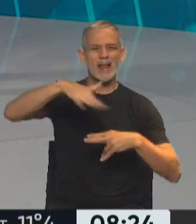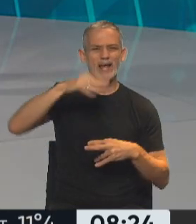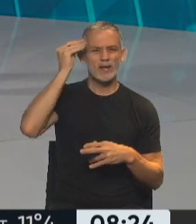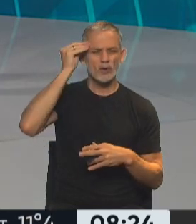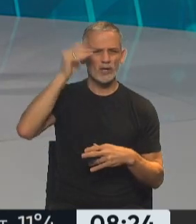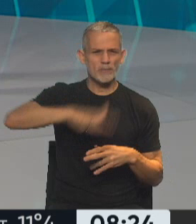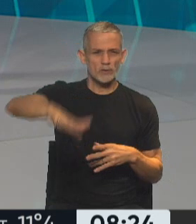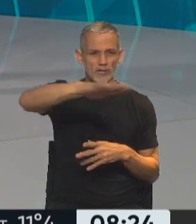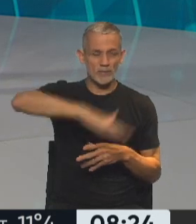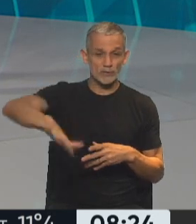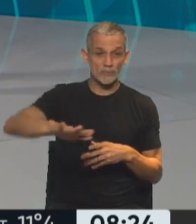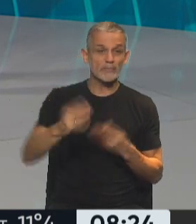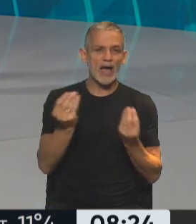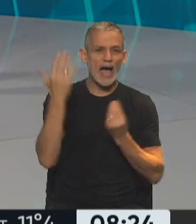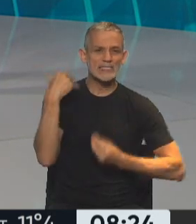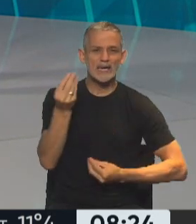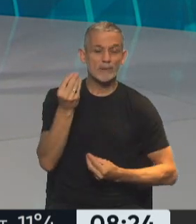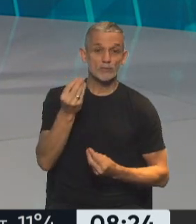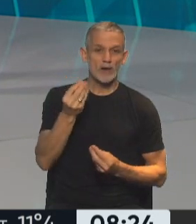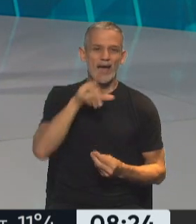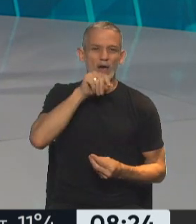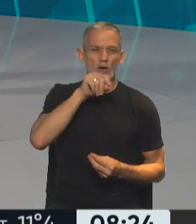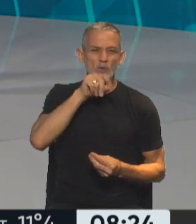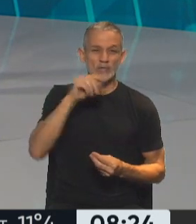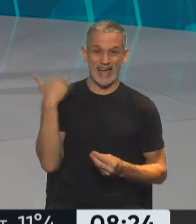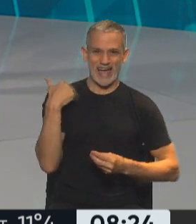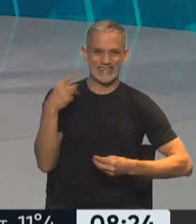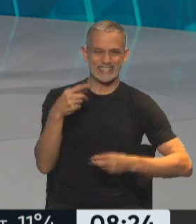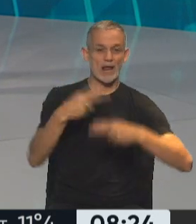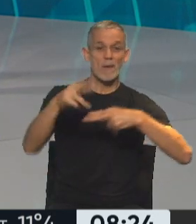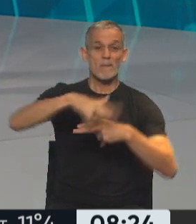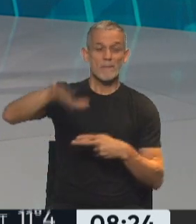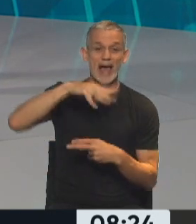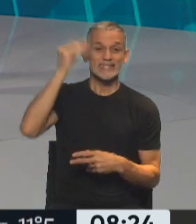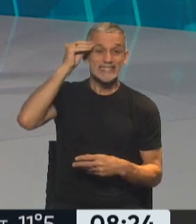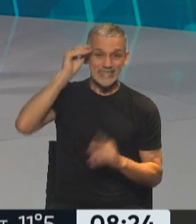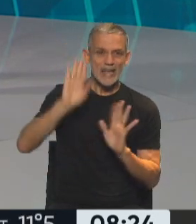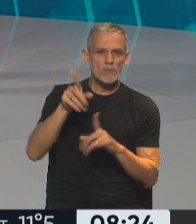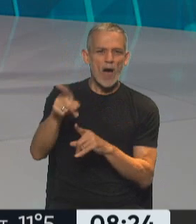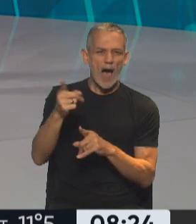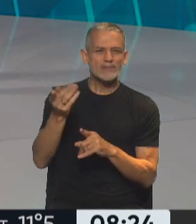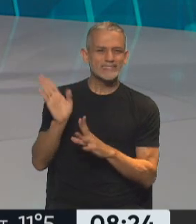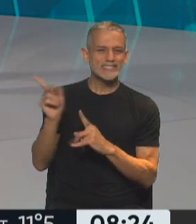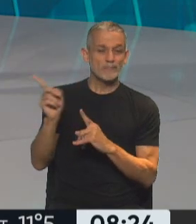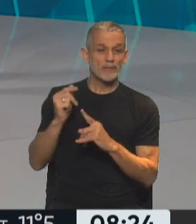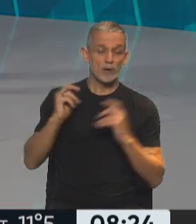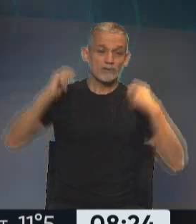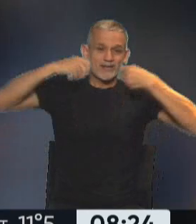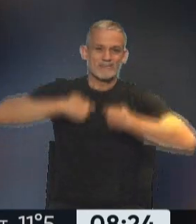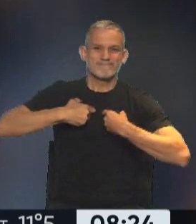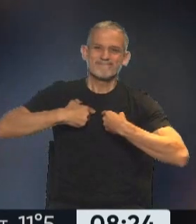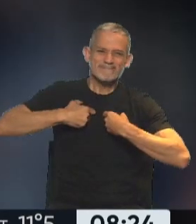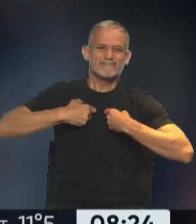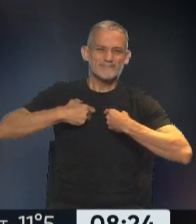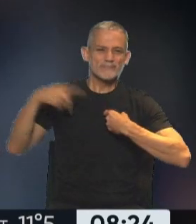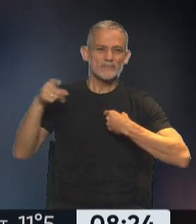lo conocemos porque ayer un usuario tuiteó, ayer en la plaza de San Telmo pasó esto. Lo subieron a caballito